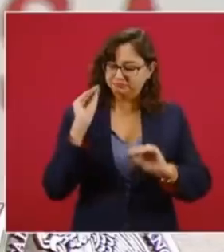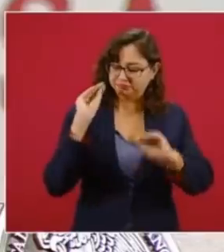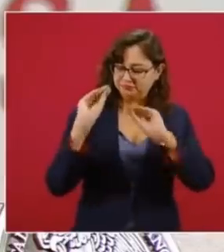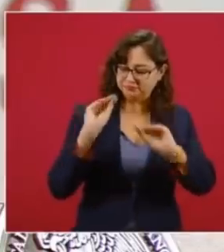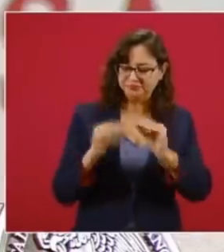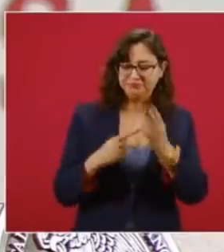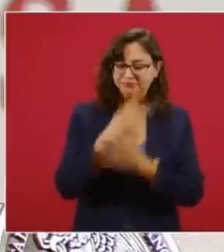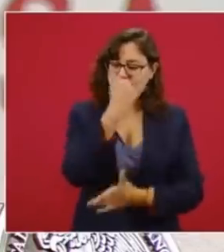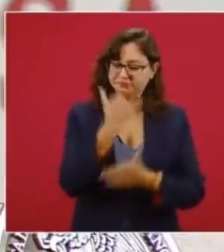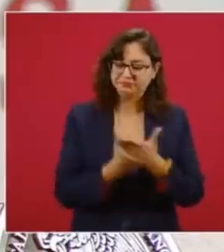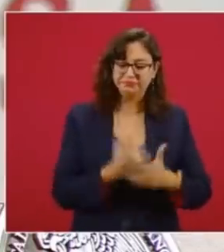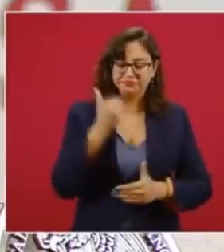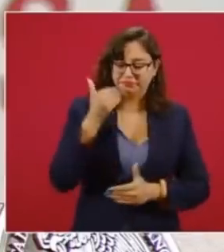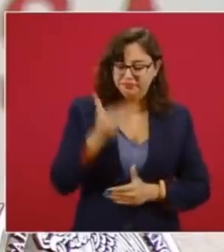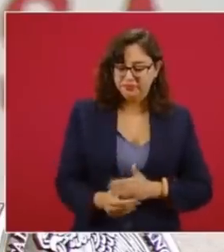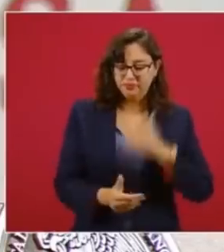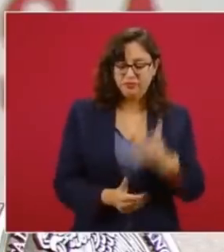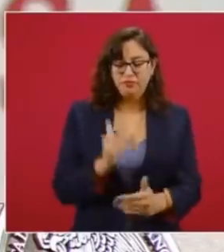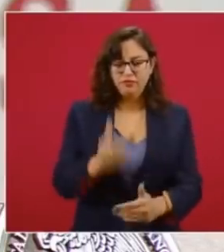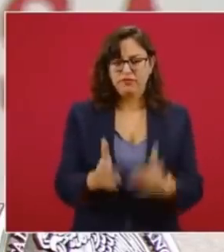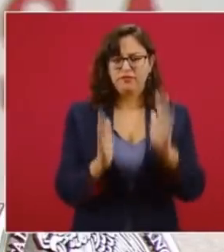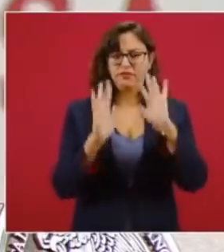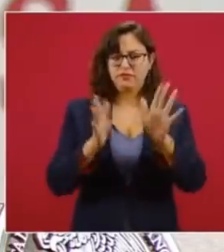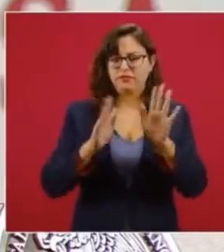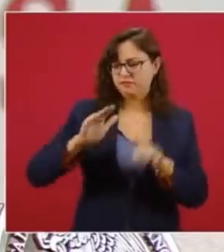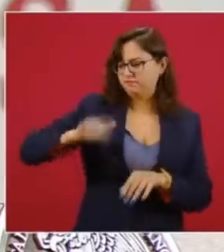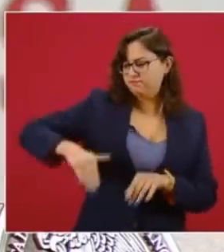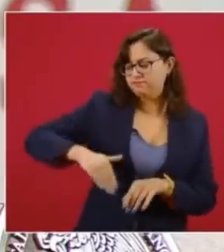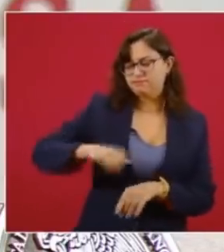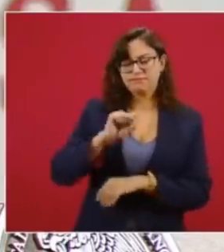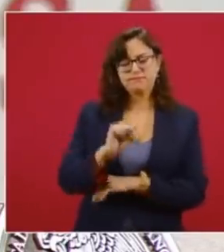los proyectos, como lo explicó también el secretario de Hacienda,